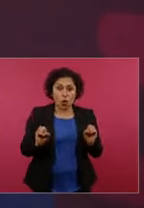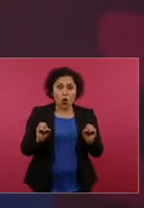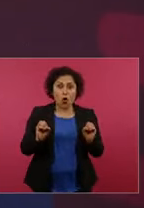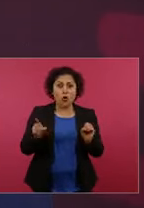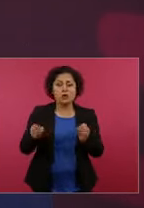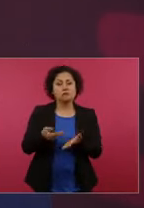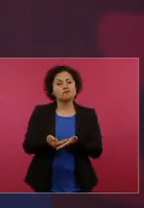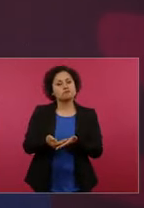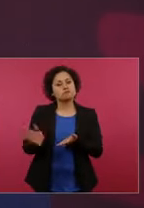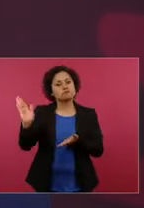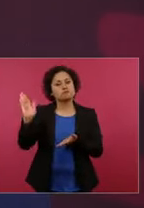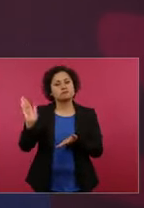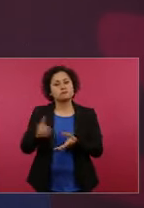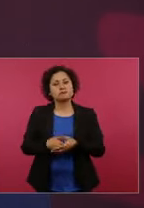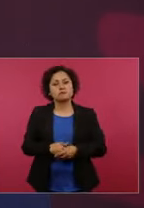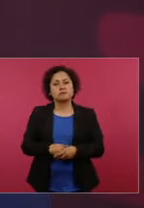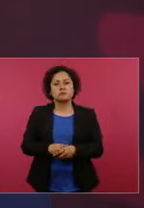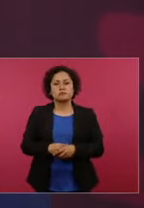te corremos.